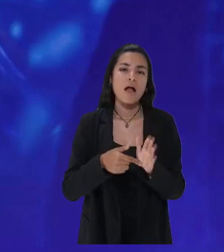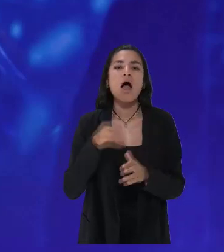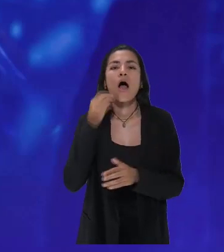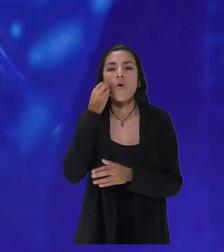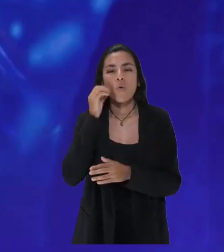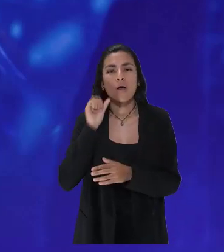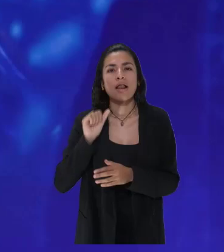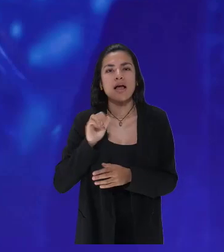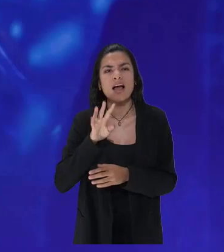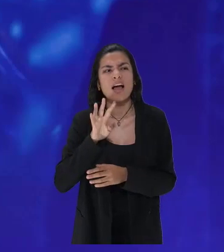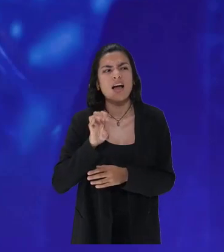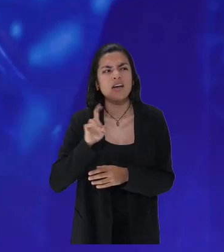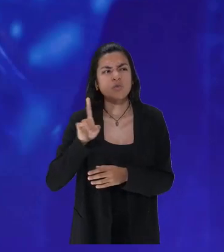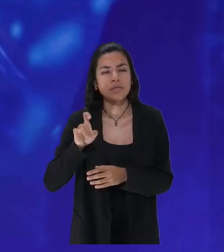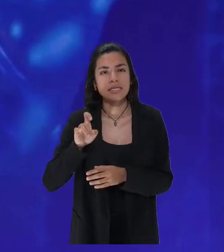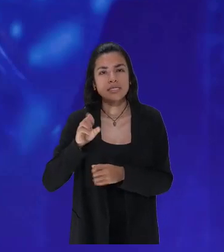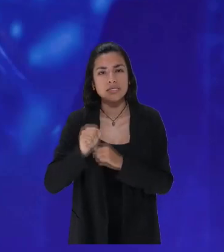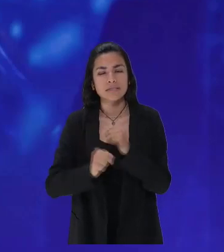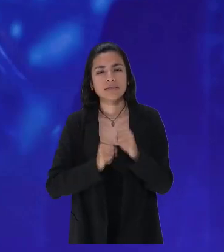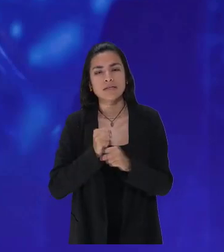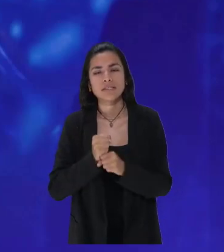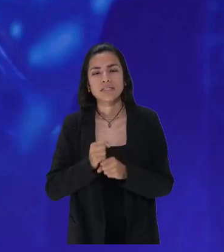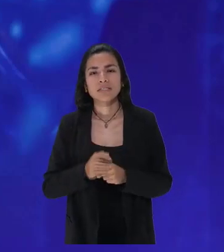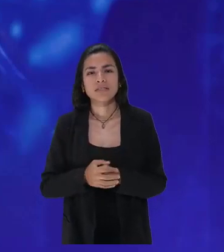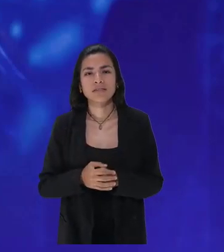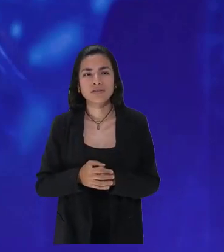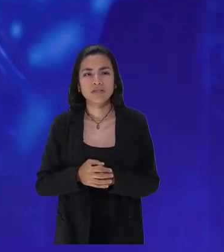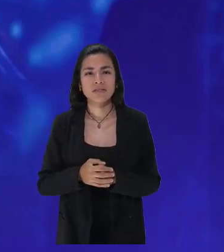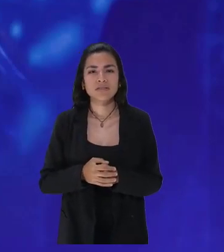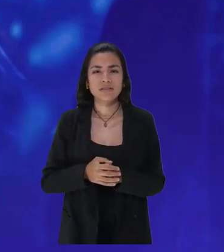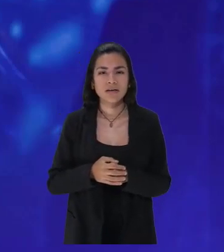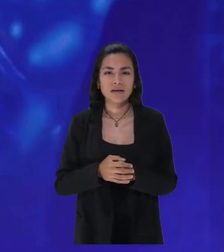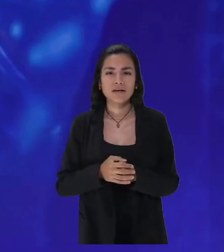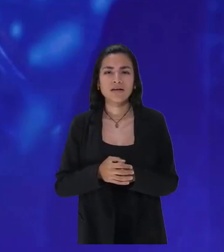años que se está operando porque se fractura su cadera y se le hace un